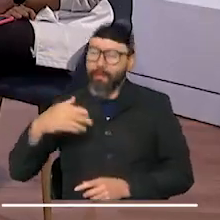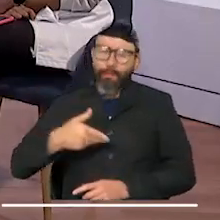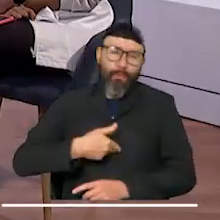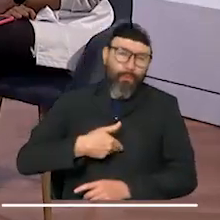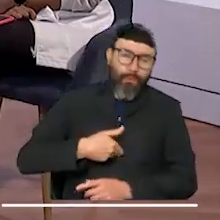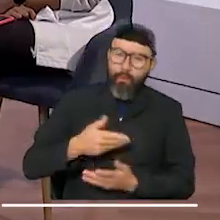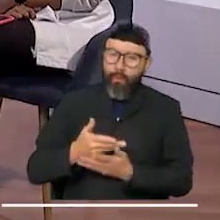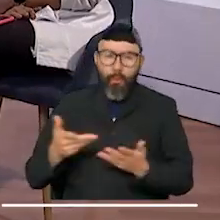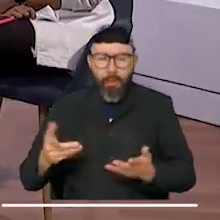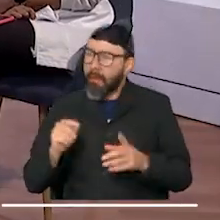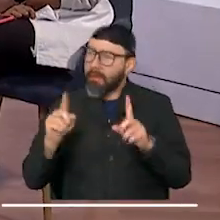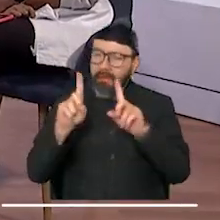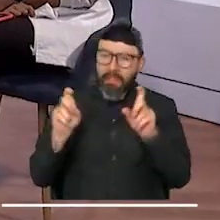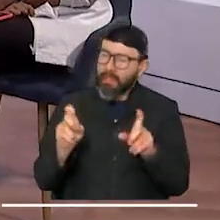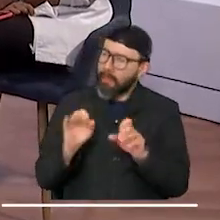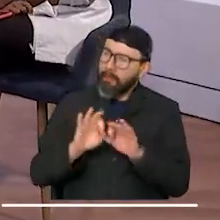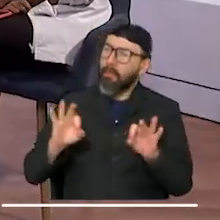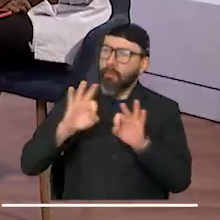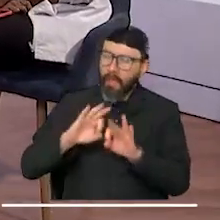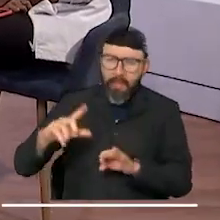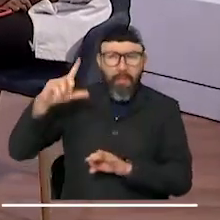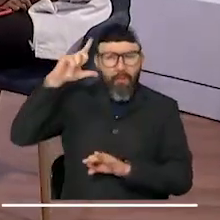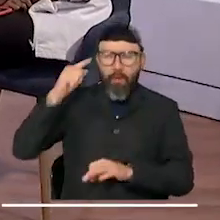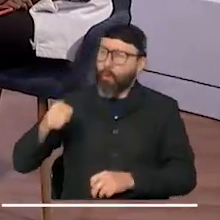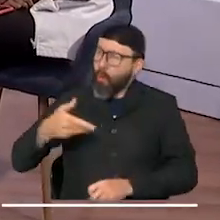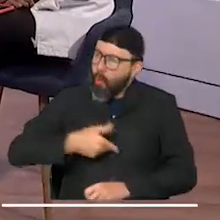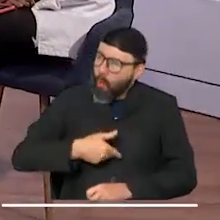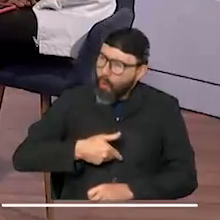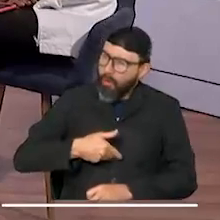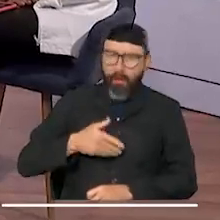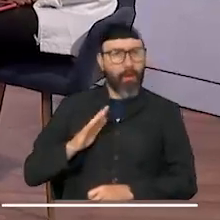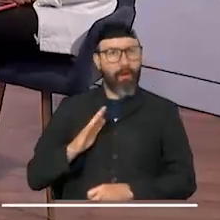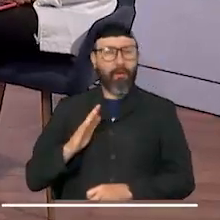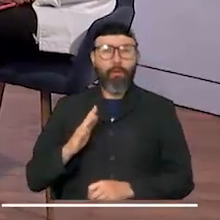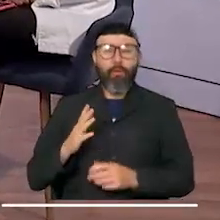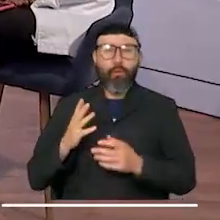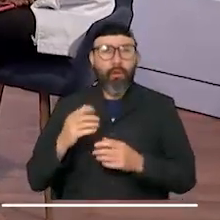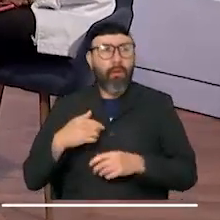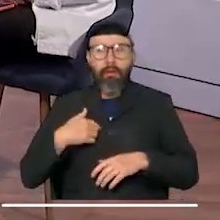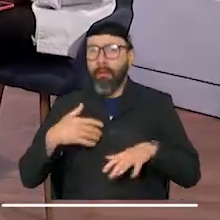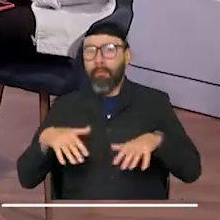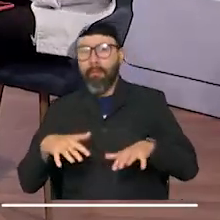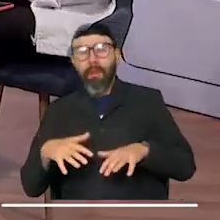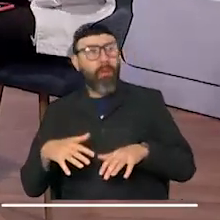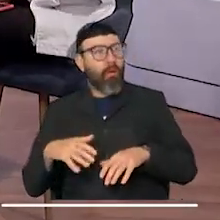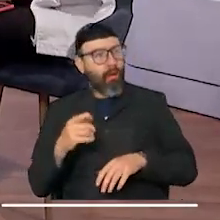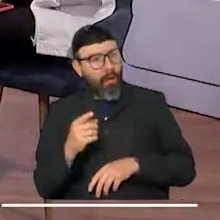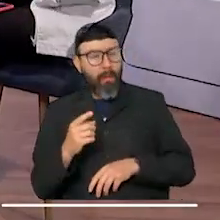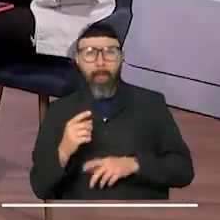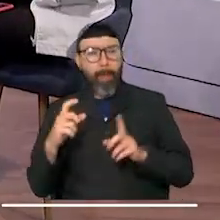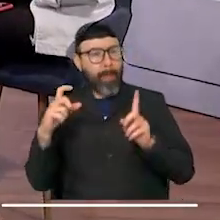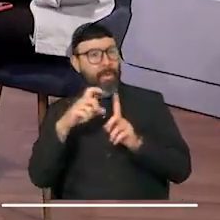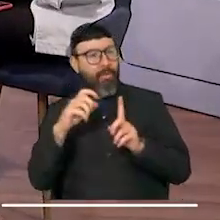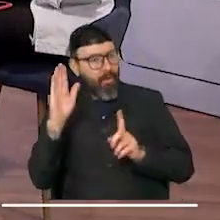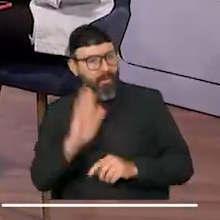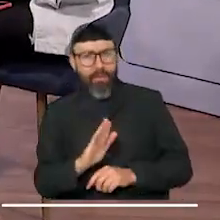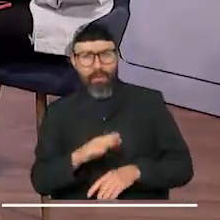sobre la vagina ya escucho mucha risa no tenemos que tener miedo a repetir esto